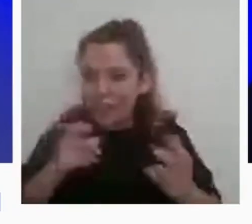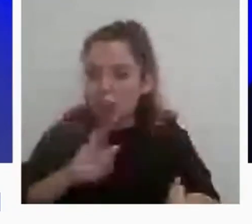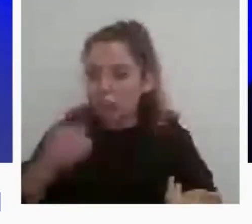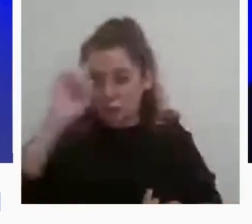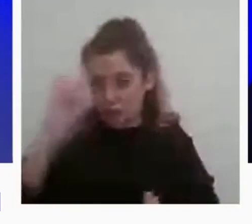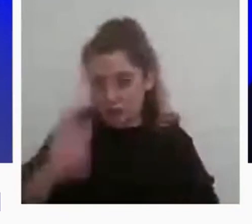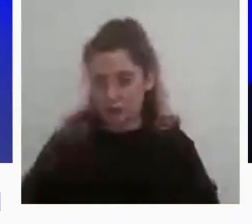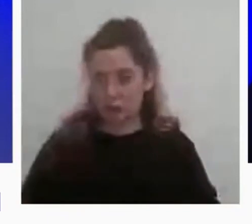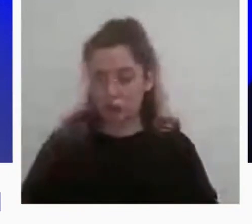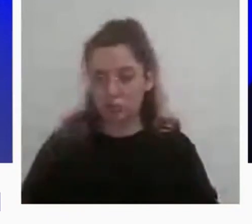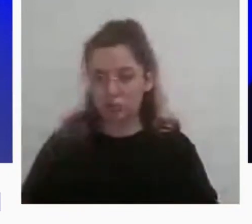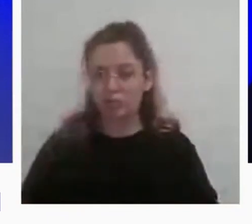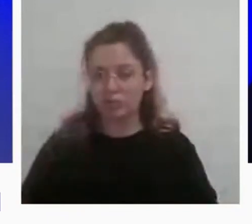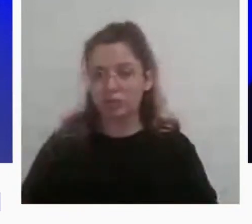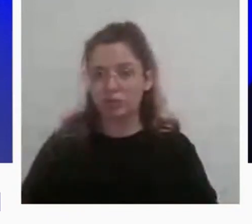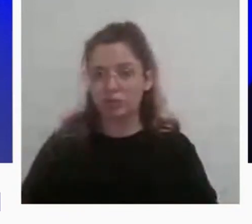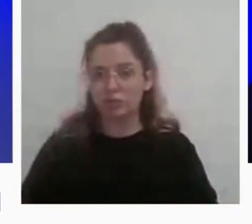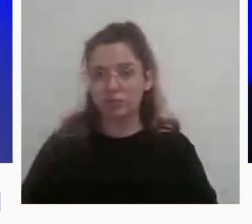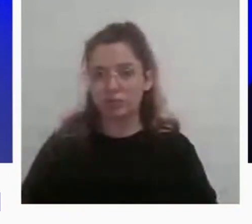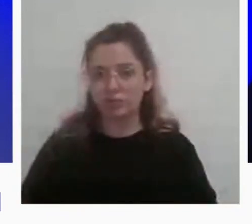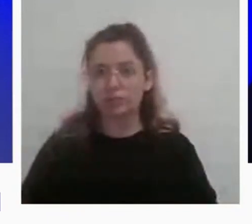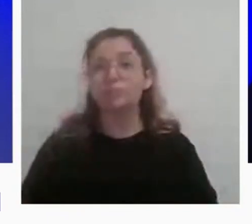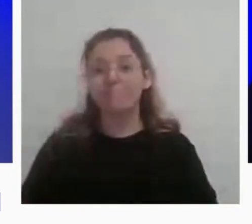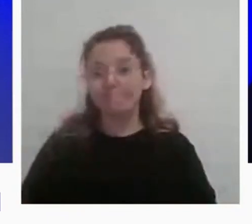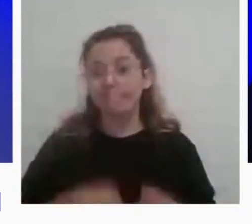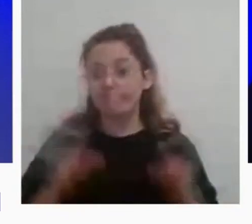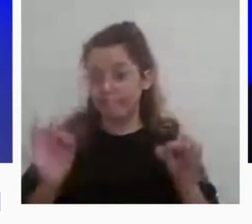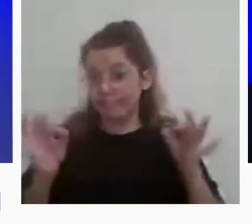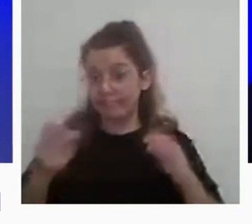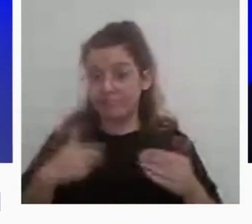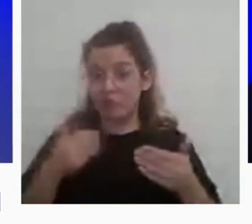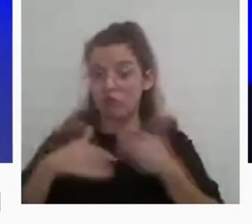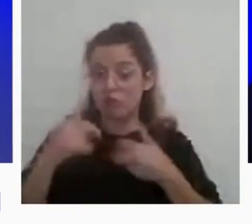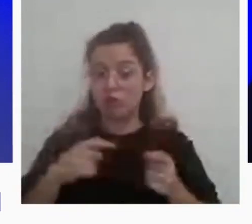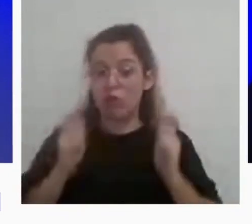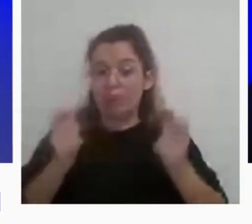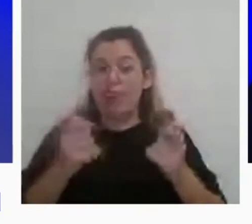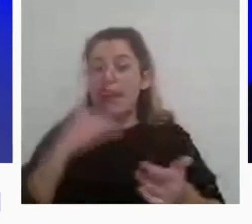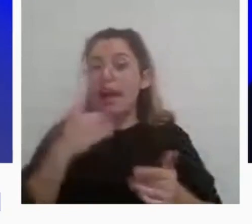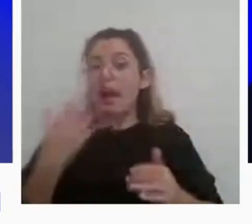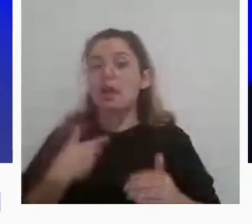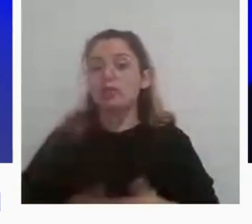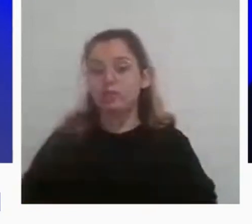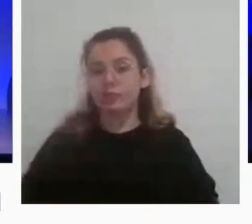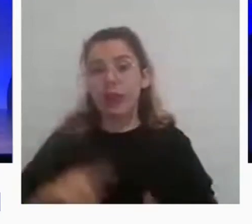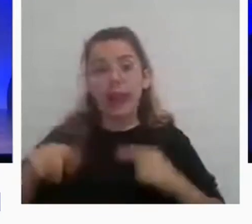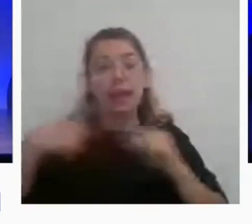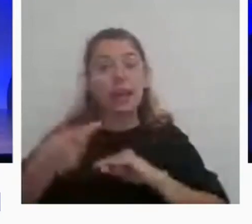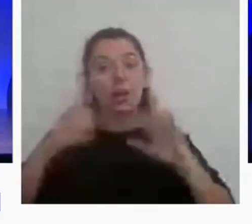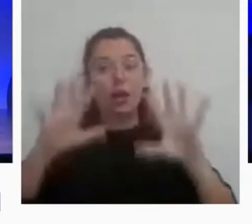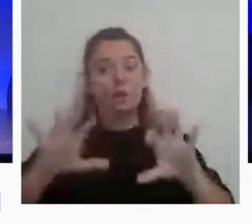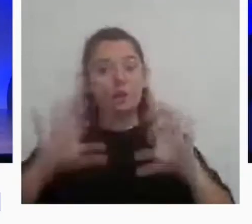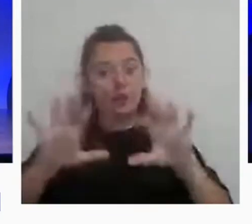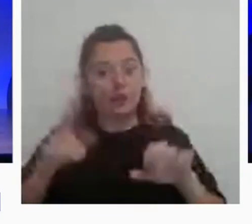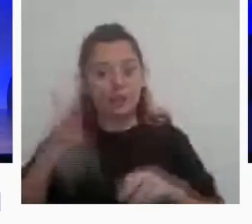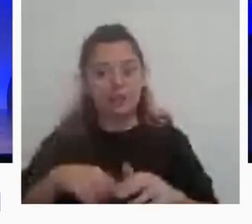sí, totalmente queremos dejar algo. El legado y el aprendizaje, ¿no? Que sí, es otro de los grandes motores que estábamos comentando antes también.